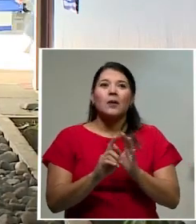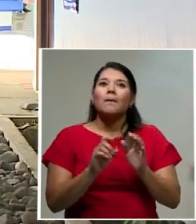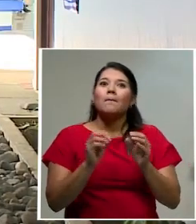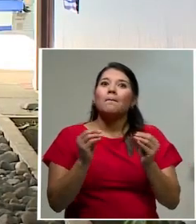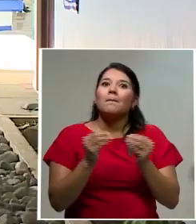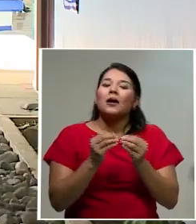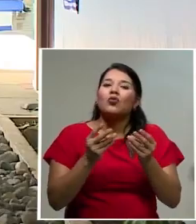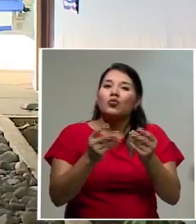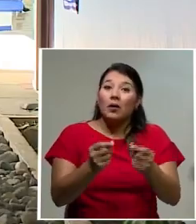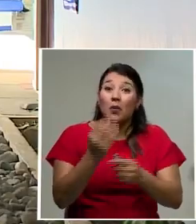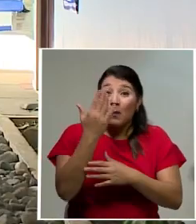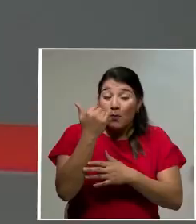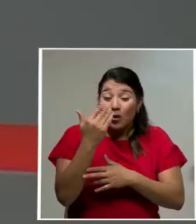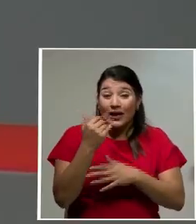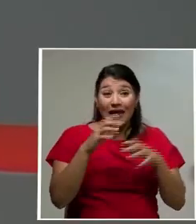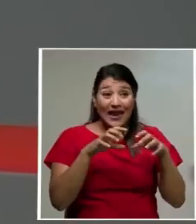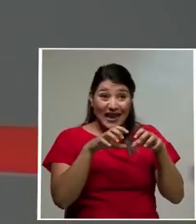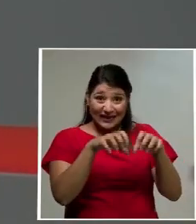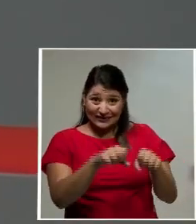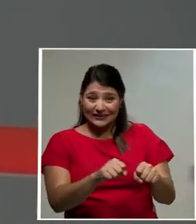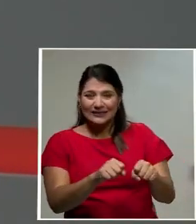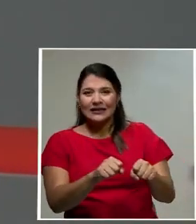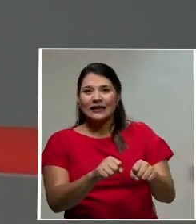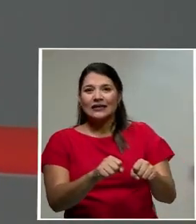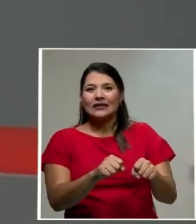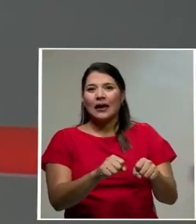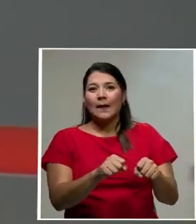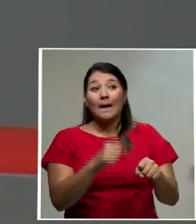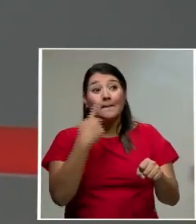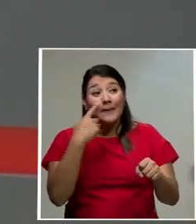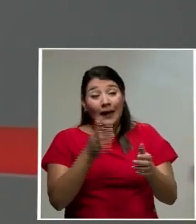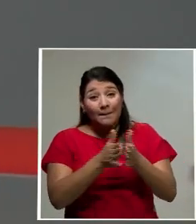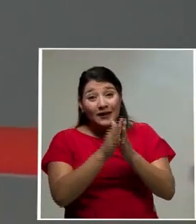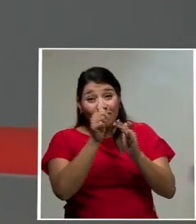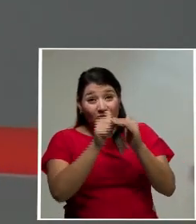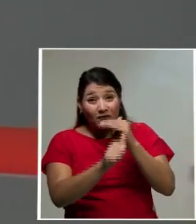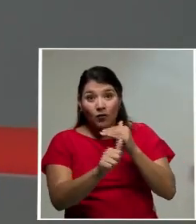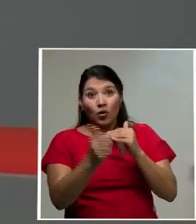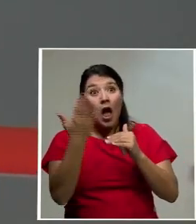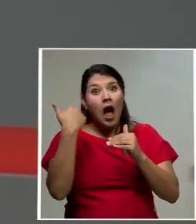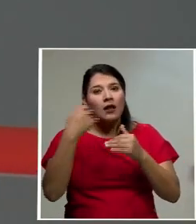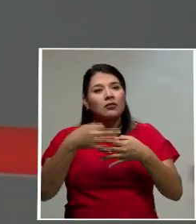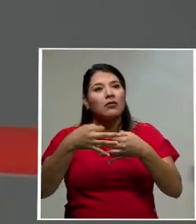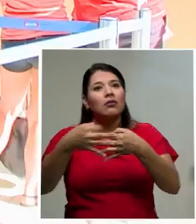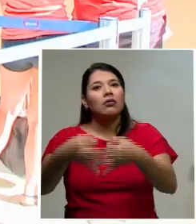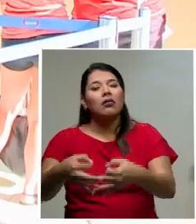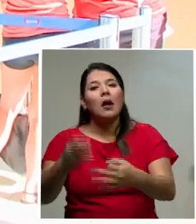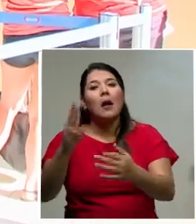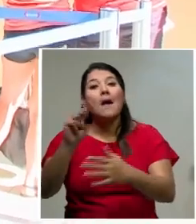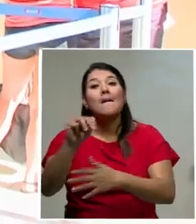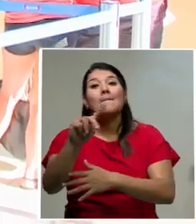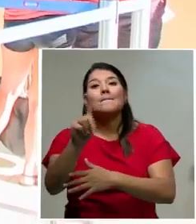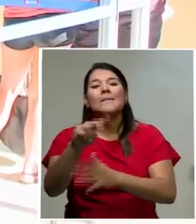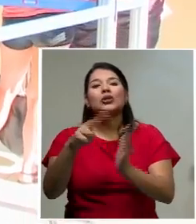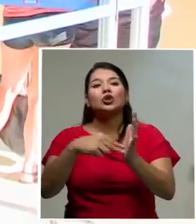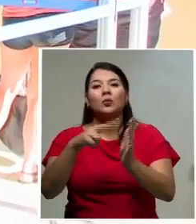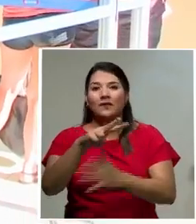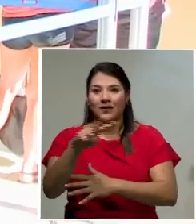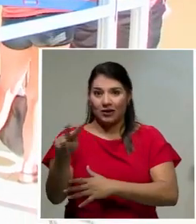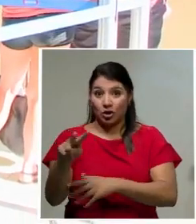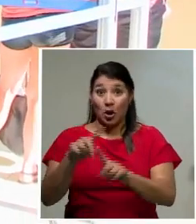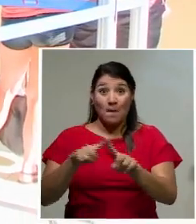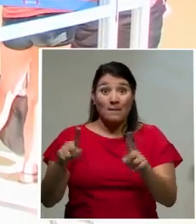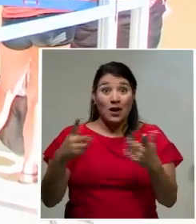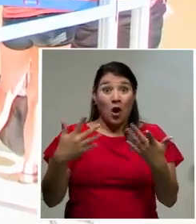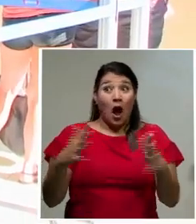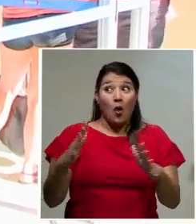citas para una persona solicitante de refugio estaban para el año de marzo 22. Hoy en día, que se inyectó un poco más de recursos para que se